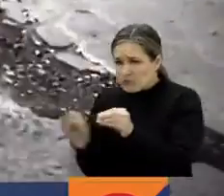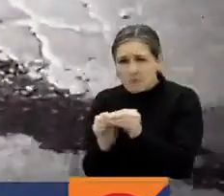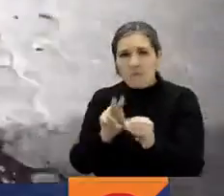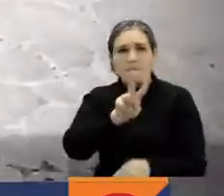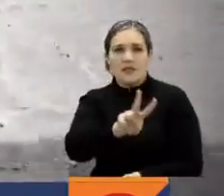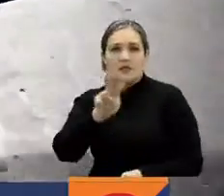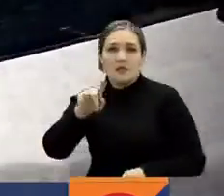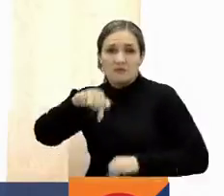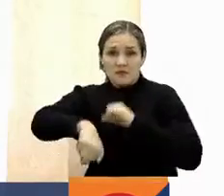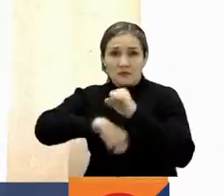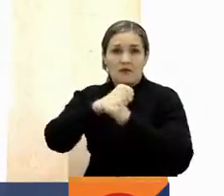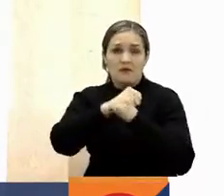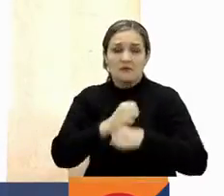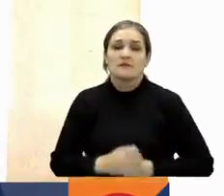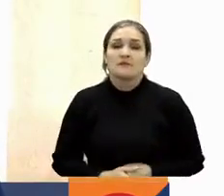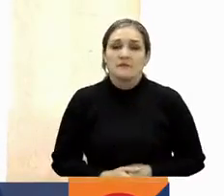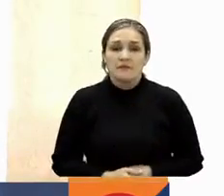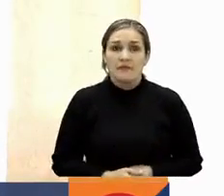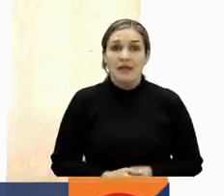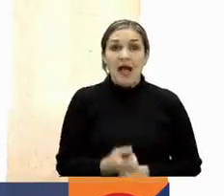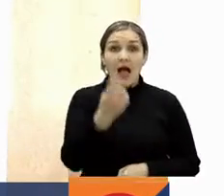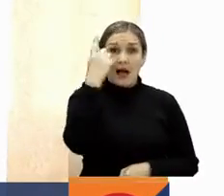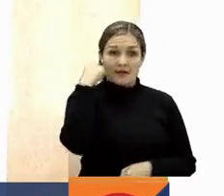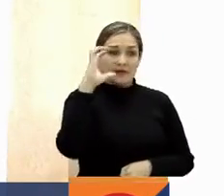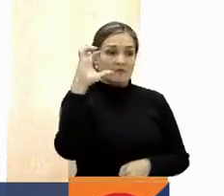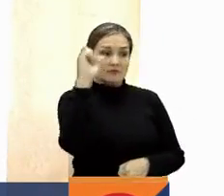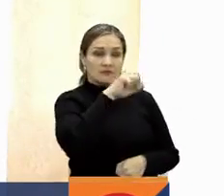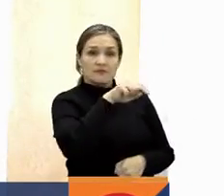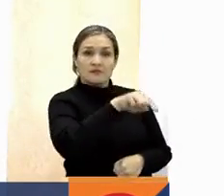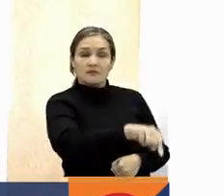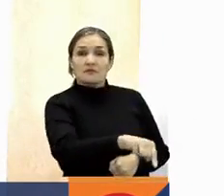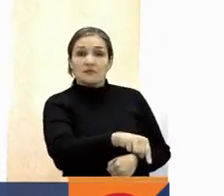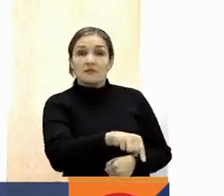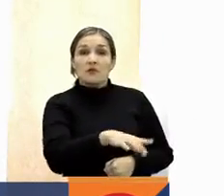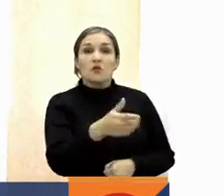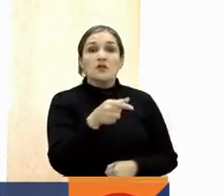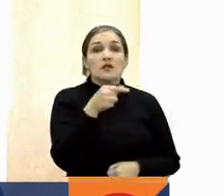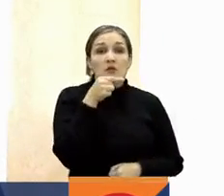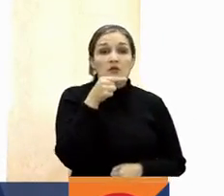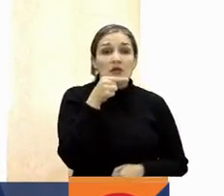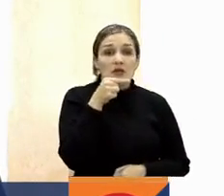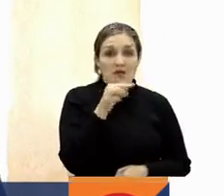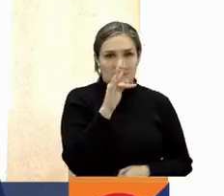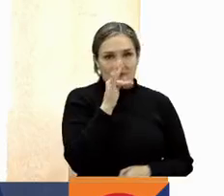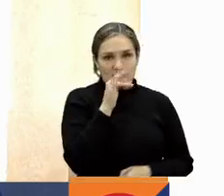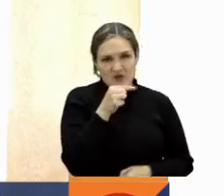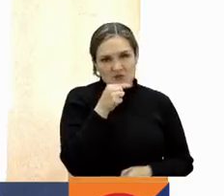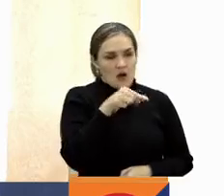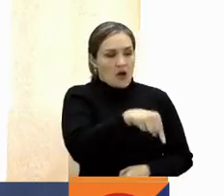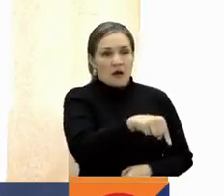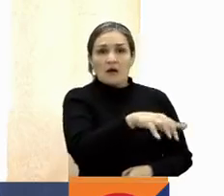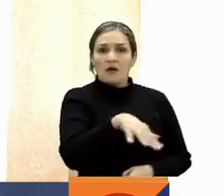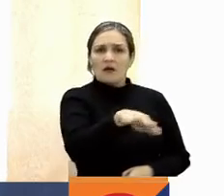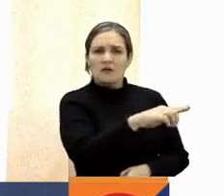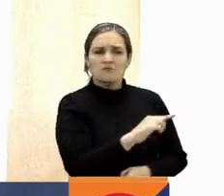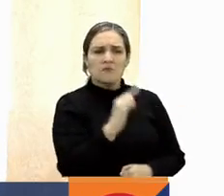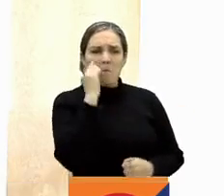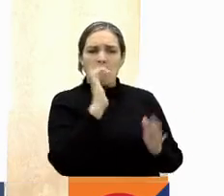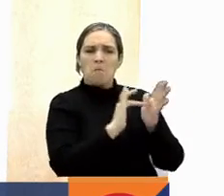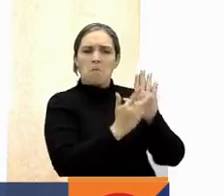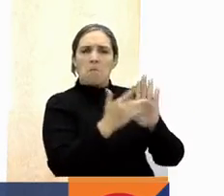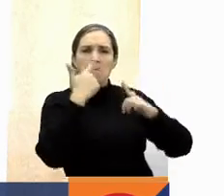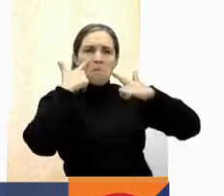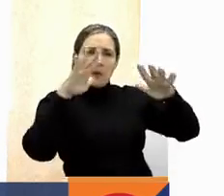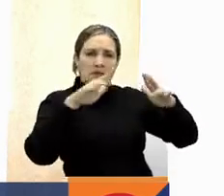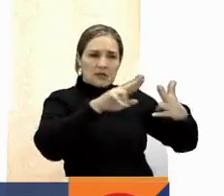corrido del año. El embolsado que apareció el día de ayer acá en Teusaquillo, pues la primera hipótesis es que no está relacionado